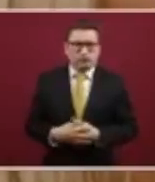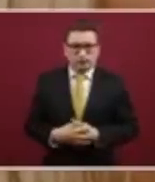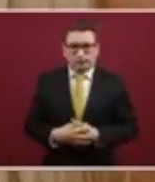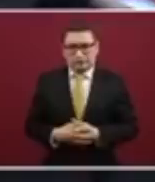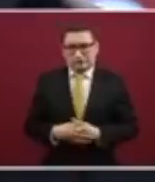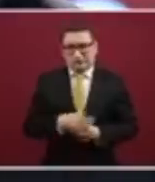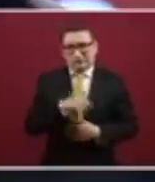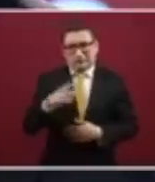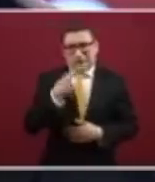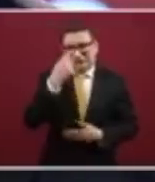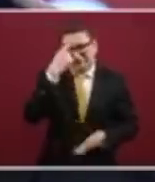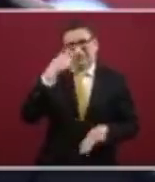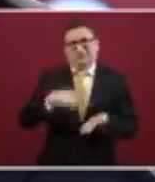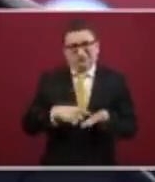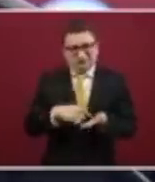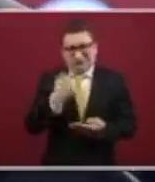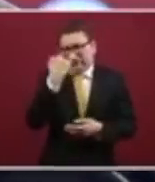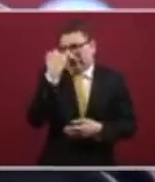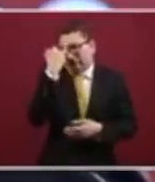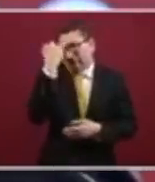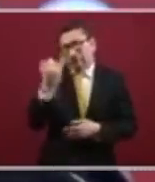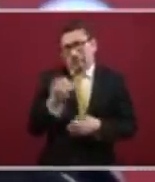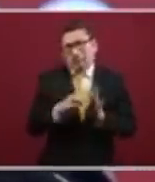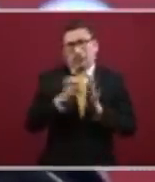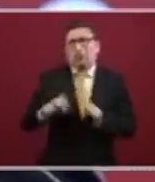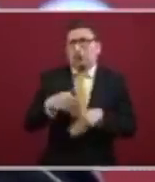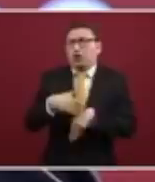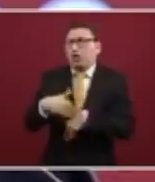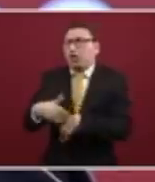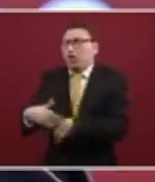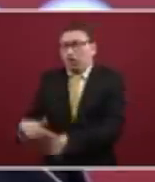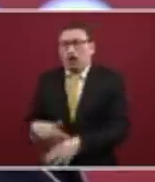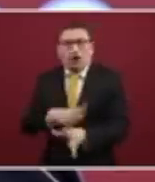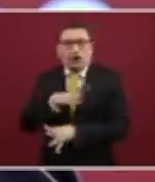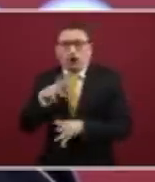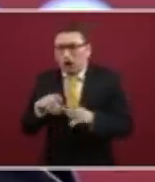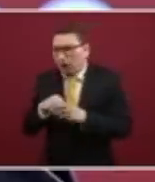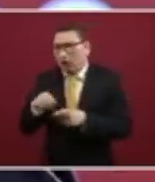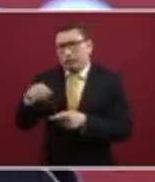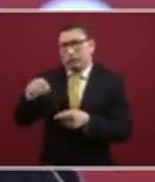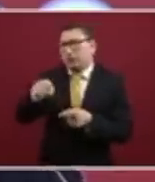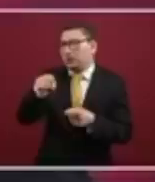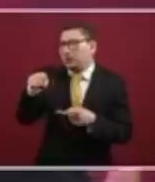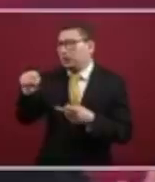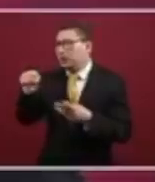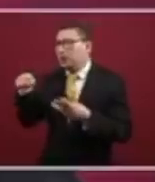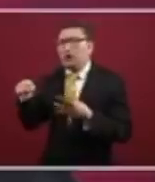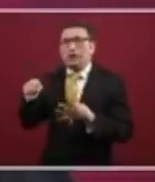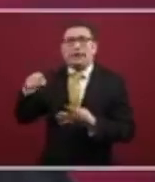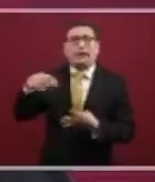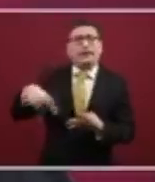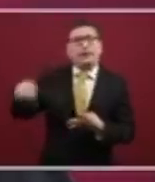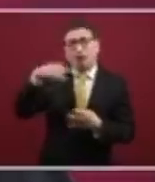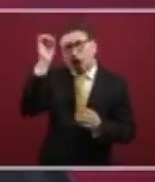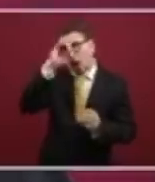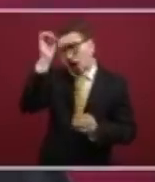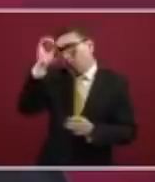Imagínense si yo me pongo a hacerle caso a todos los que